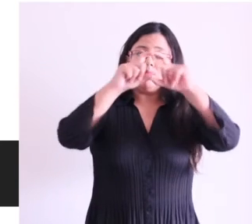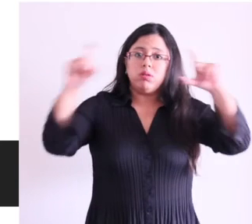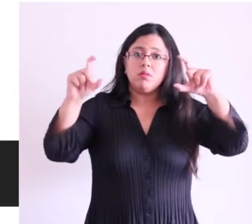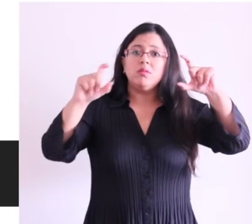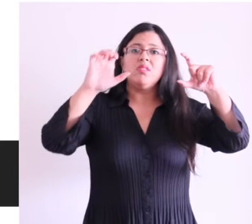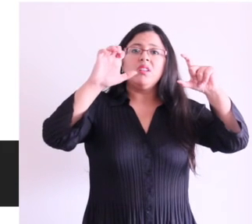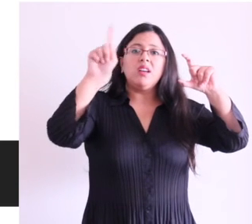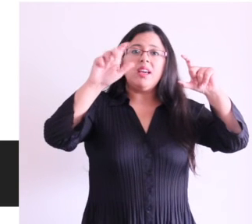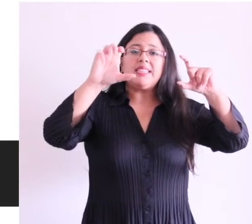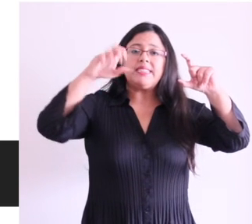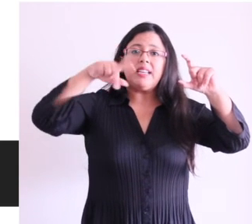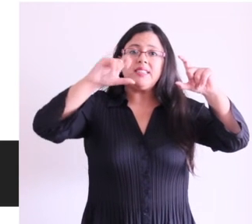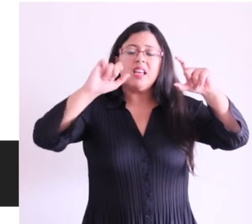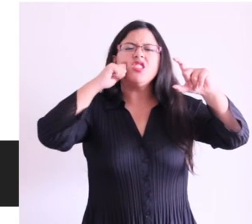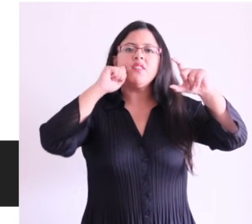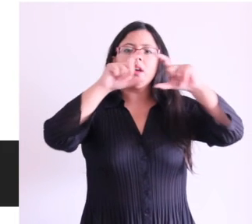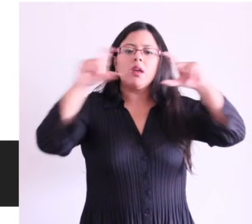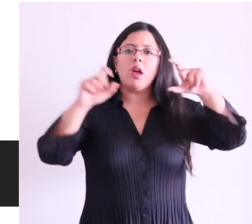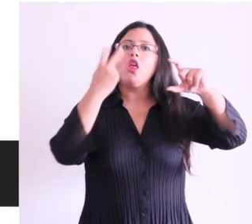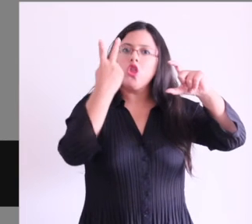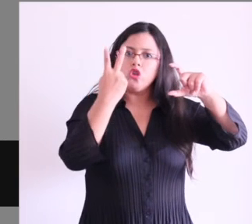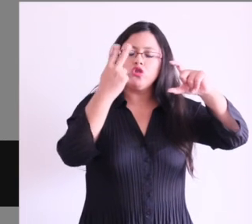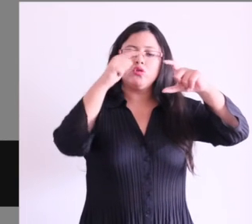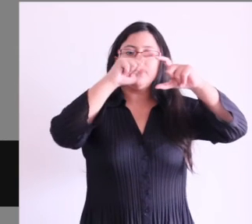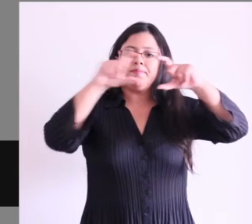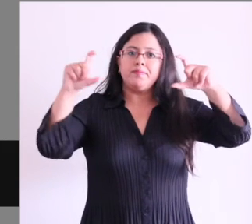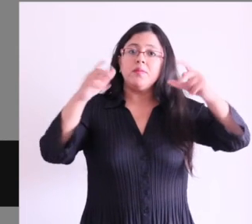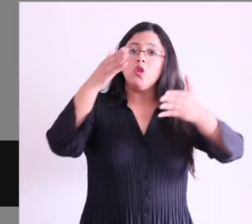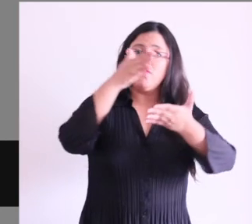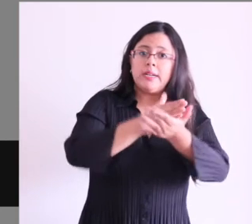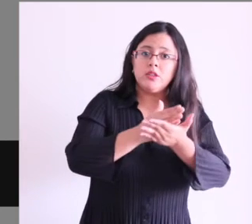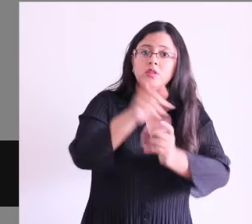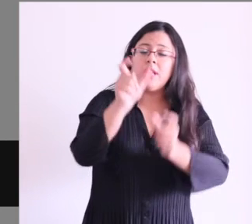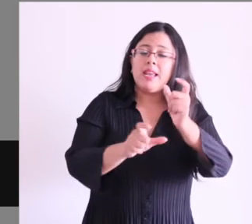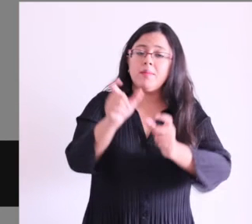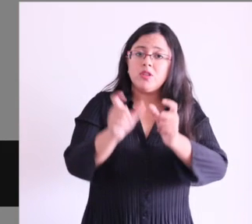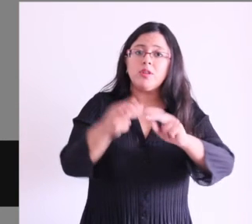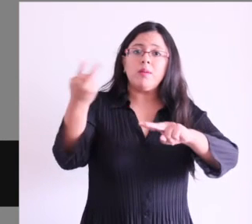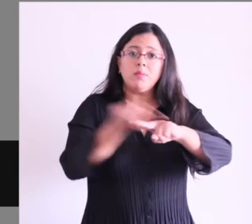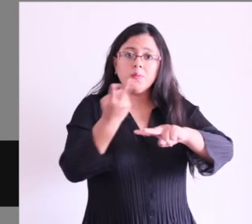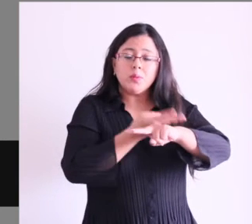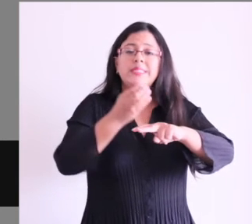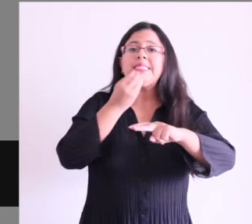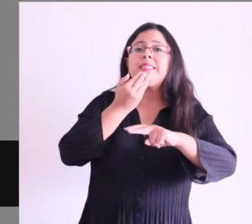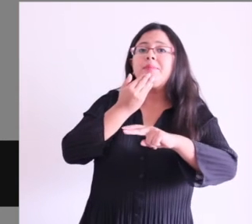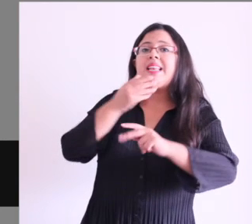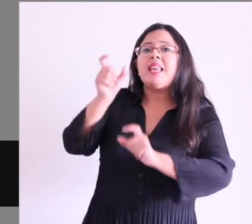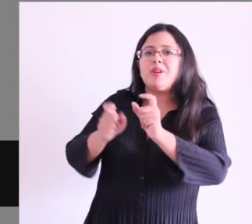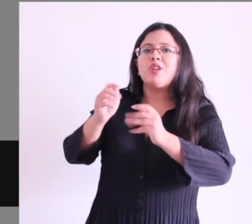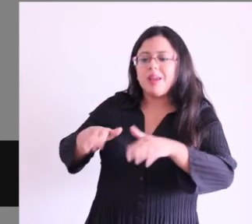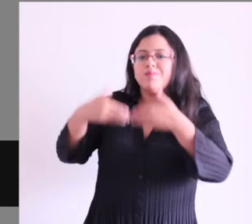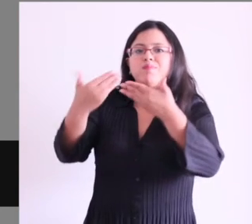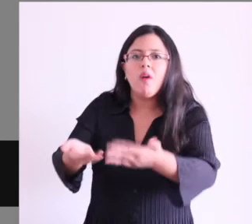de la esencia, que básicamente se refieren a dos aspectos: a las obligaciones del arrendador y del